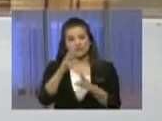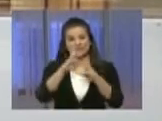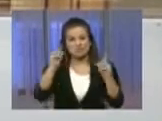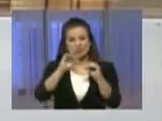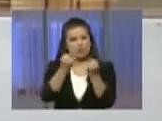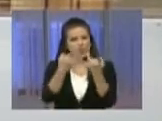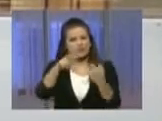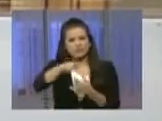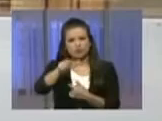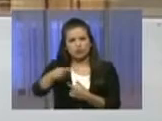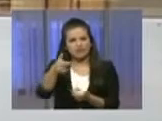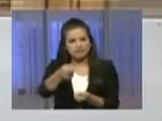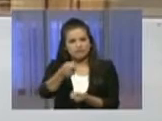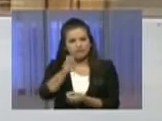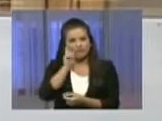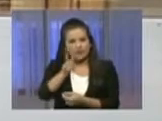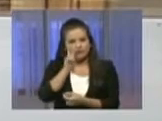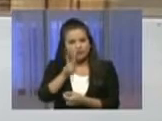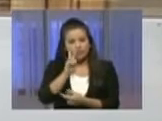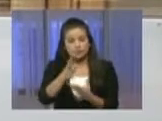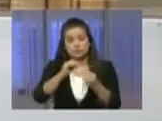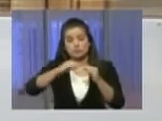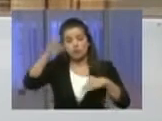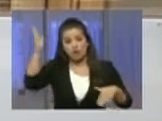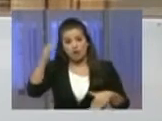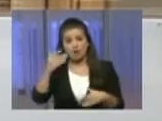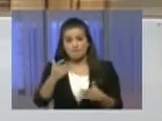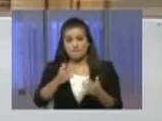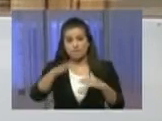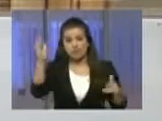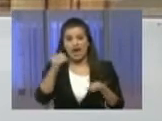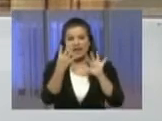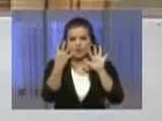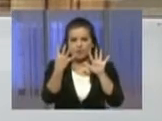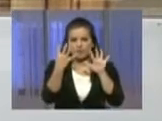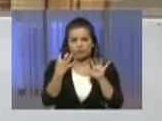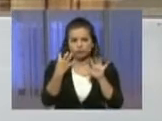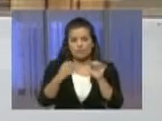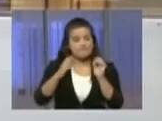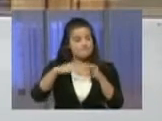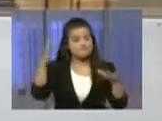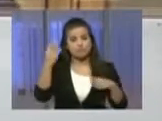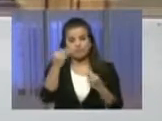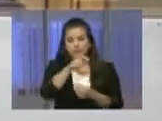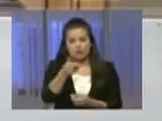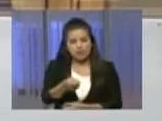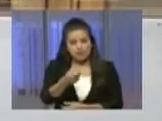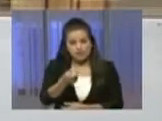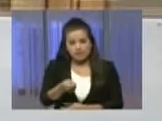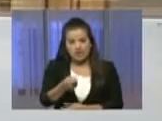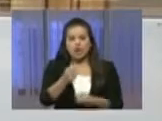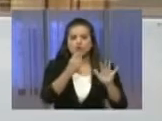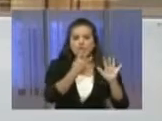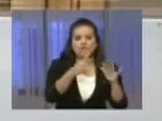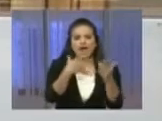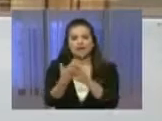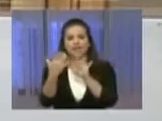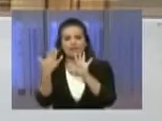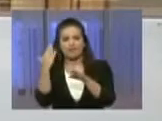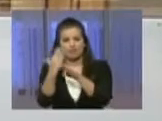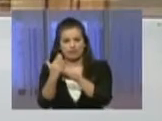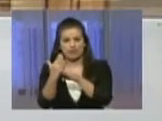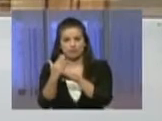qué se llam impresionante tuvimos la mayor sintonía a las 9 y 10 de la noche de 9 a